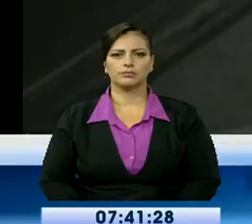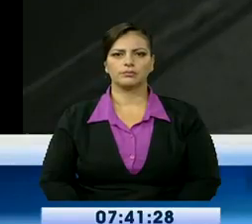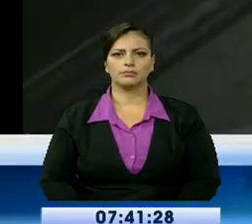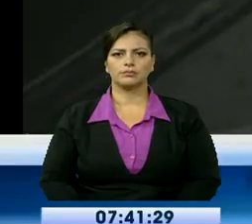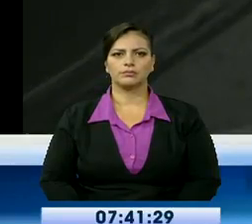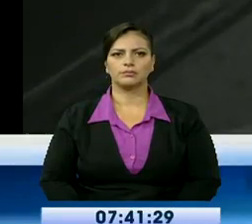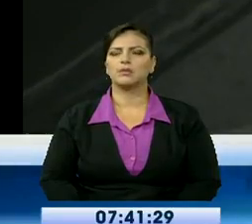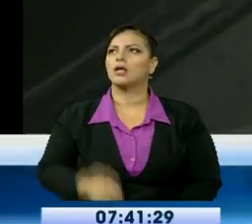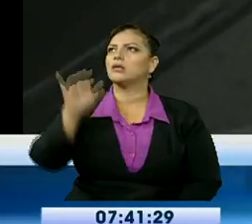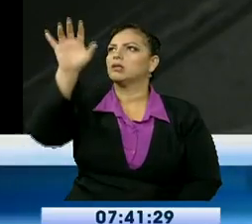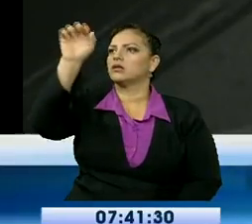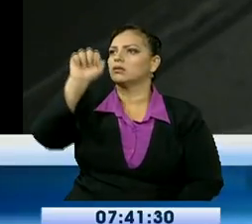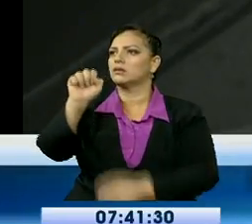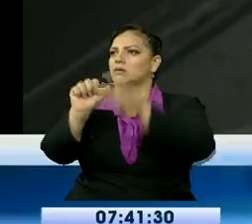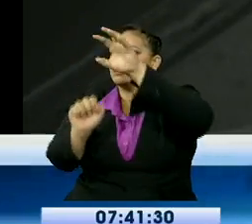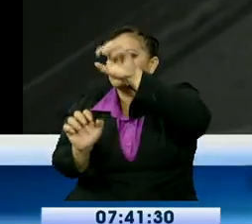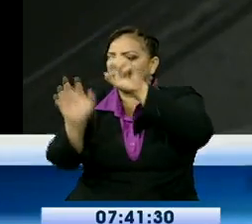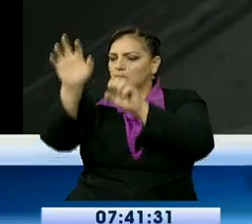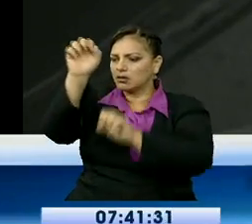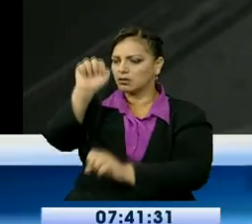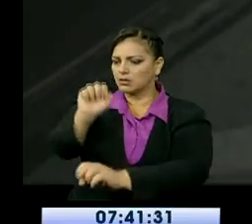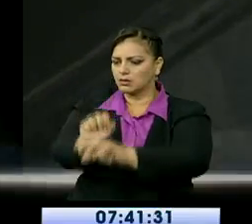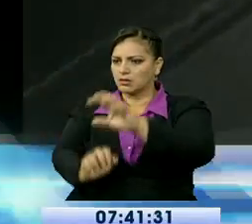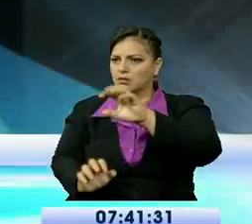De inmediato, el tipo comienza a descender.